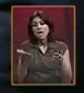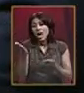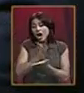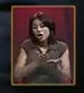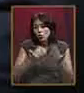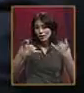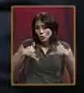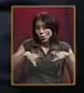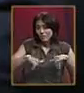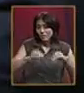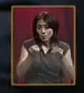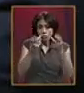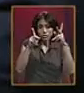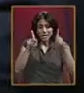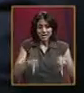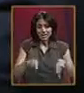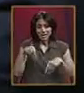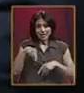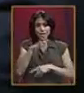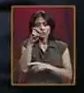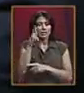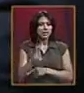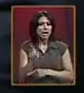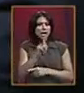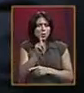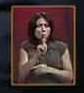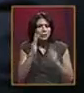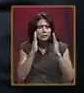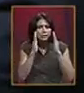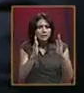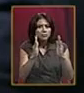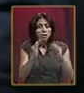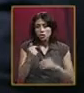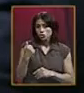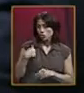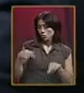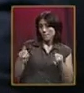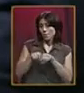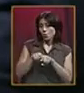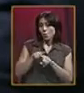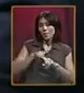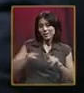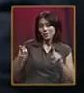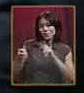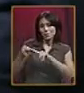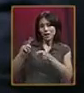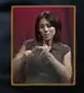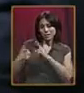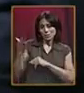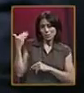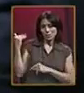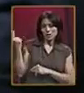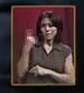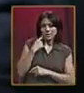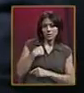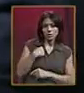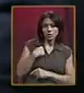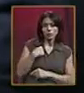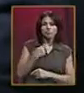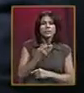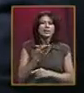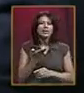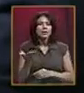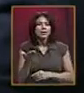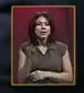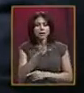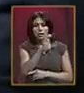todavía no está considerando, y yo no la consideraba hasta que un amigo mío hace poco me hizo la observación, es que Costa Rica, con